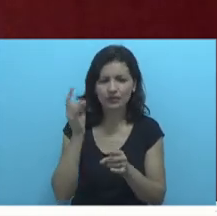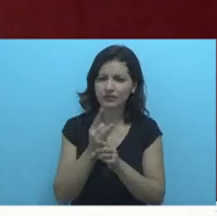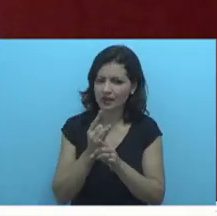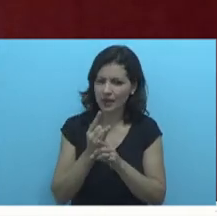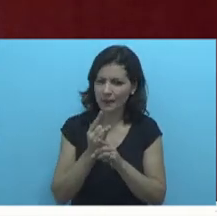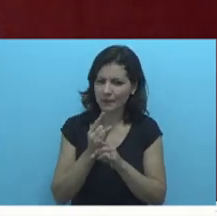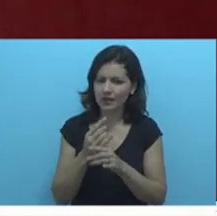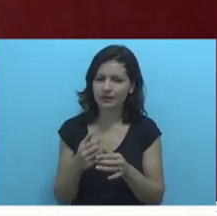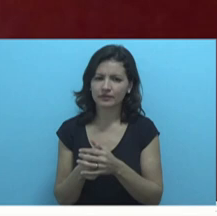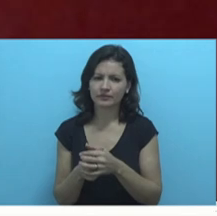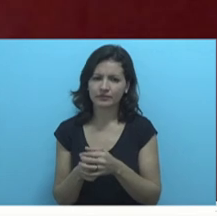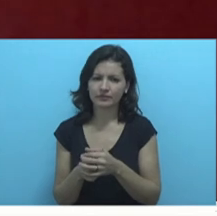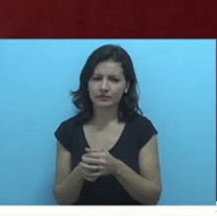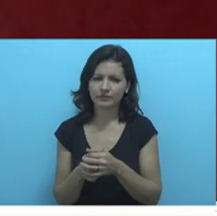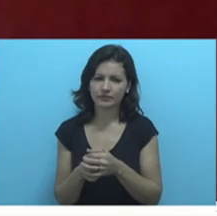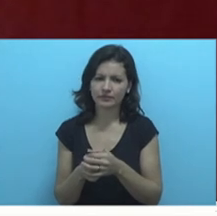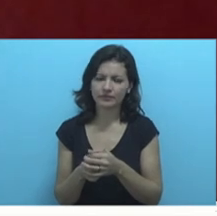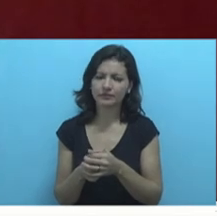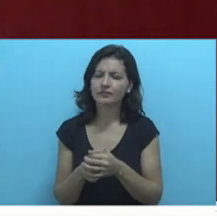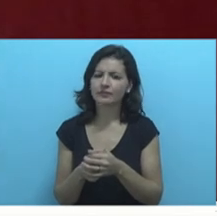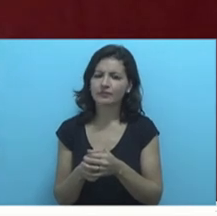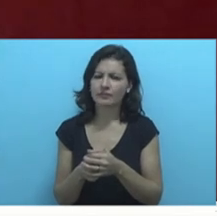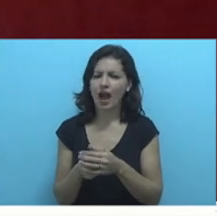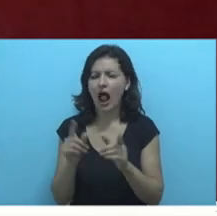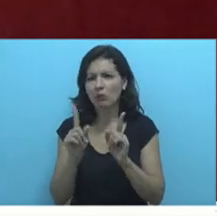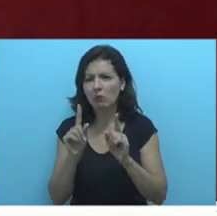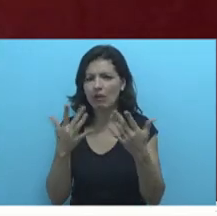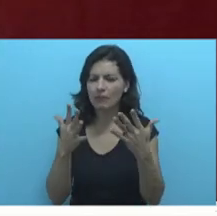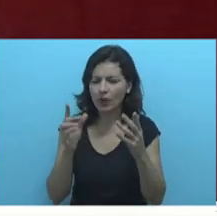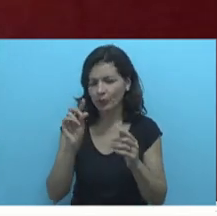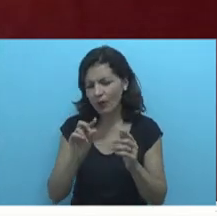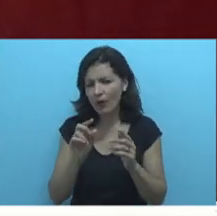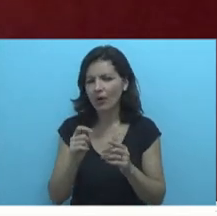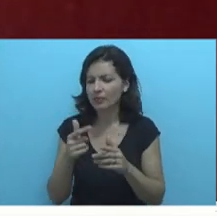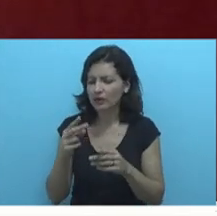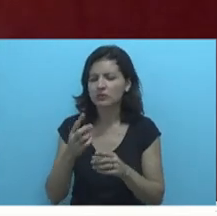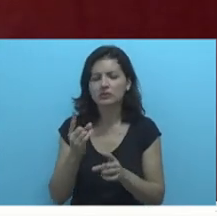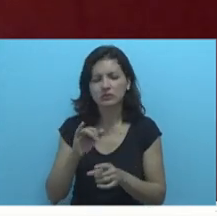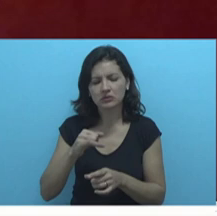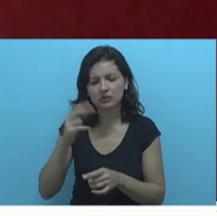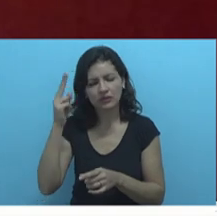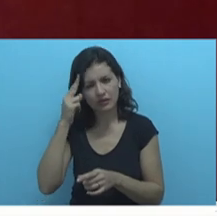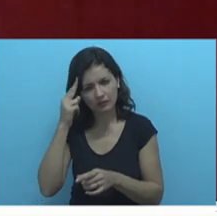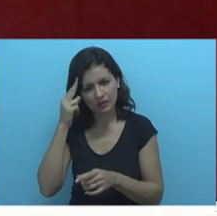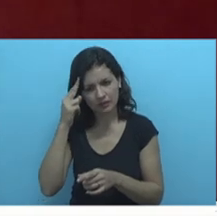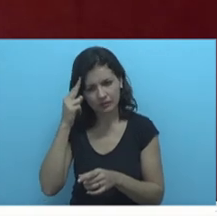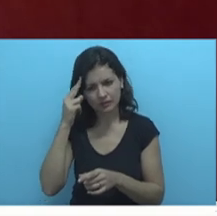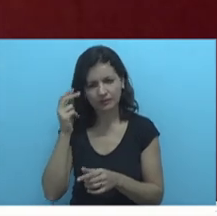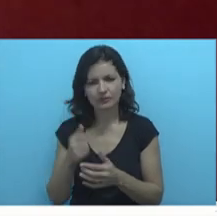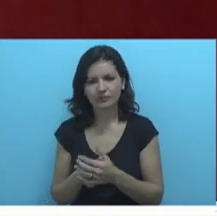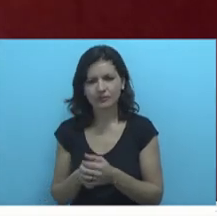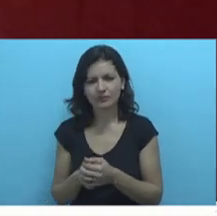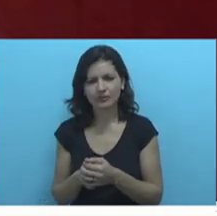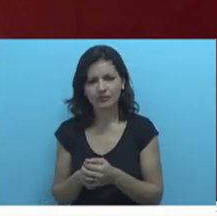no están para aplaudir a los gobernantes, están para luchar, y la verdad que hoy en día es un orgullo que muchos